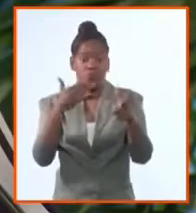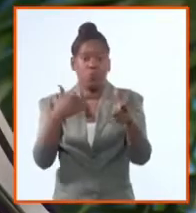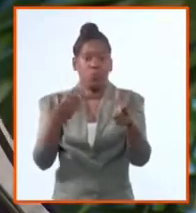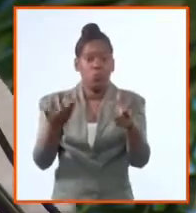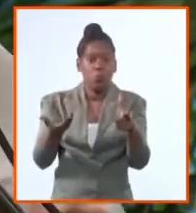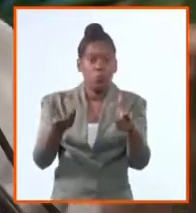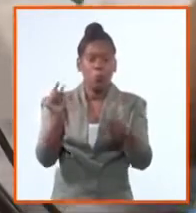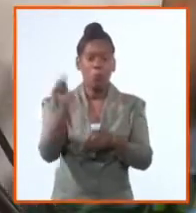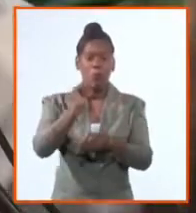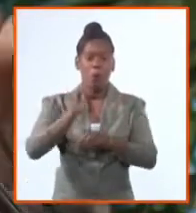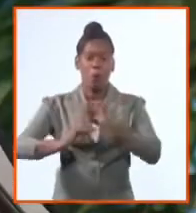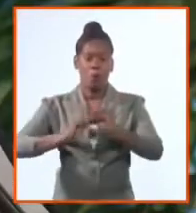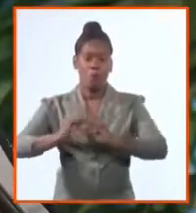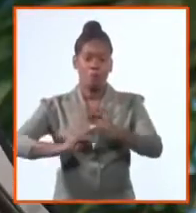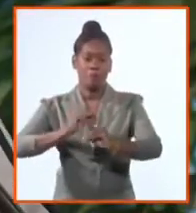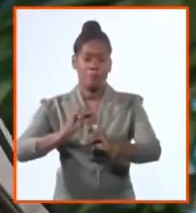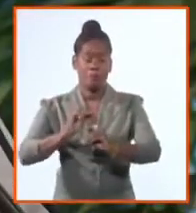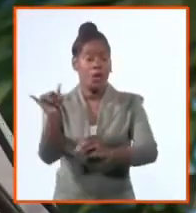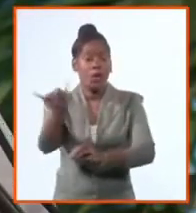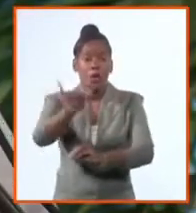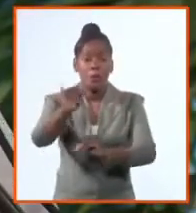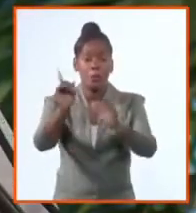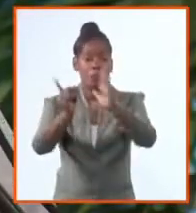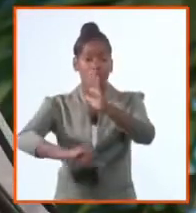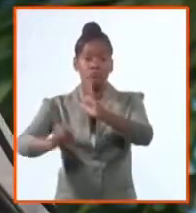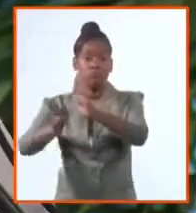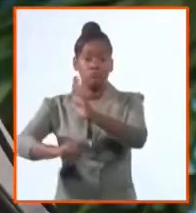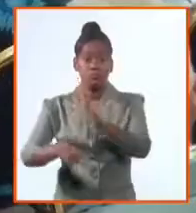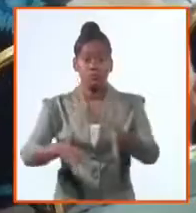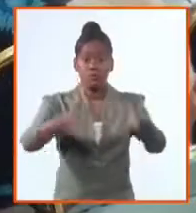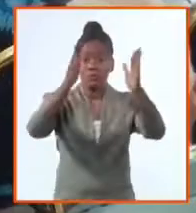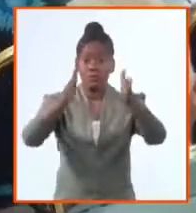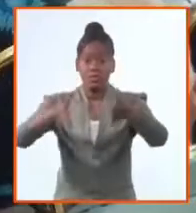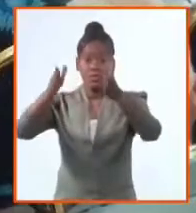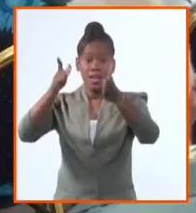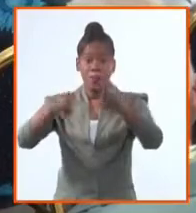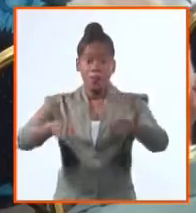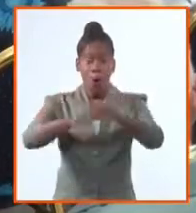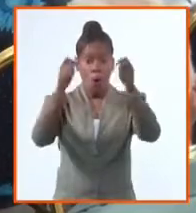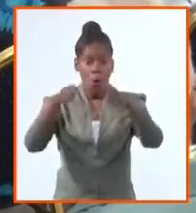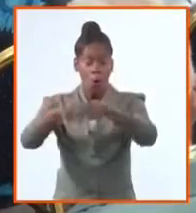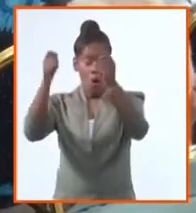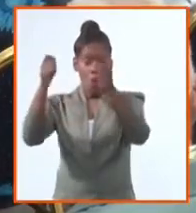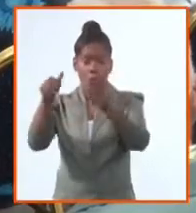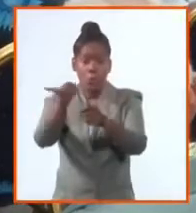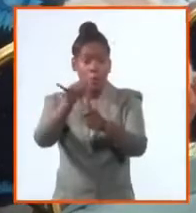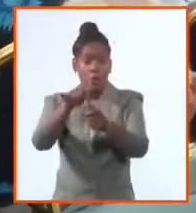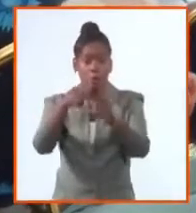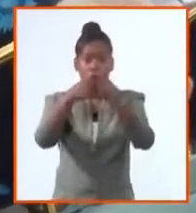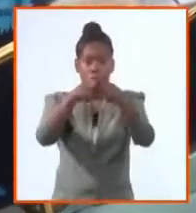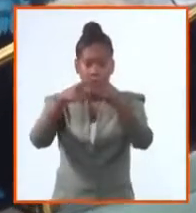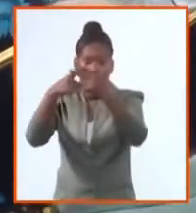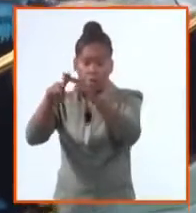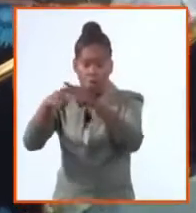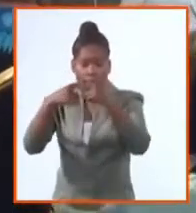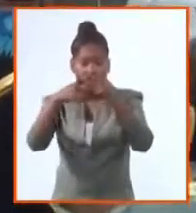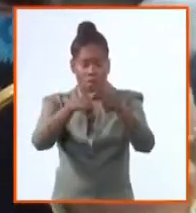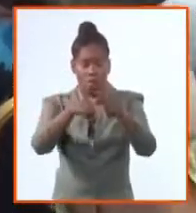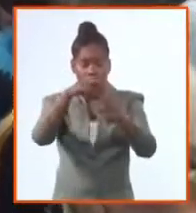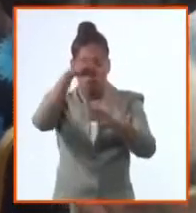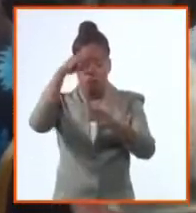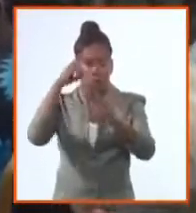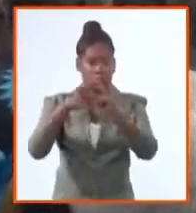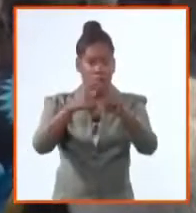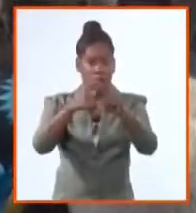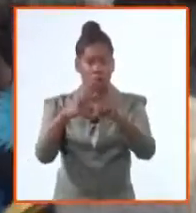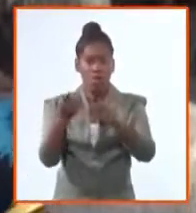para mantenernos más o menos con las necesidades de desarrollo del país. Ayer en el Consejo Nacional de Innovación se vio el tema energético y hay un grupo de